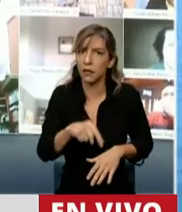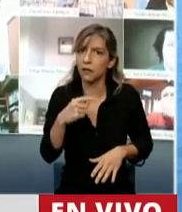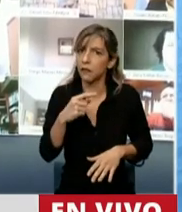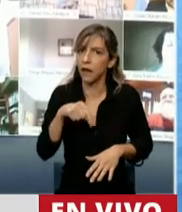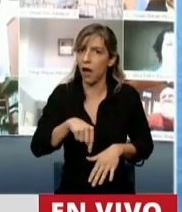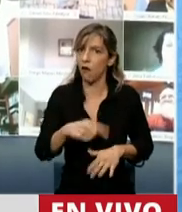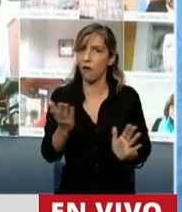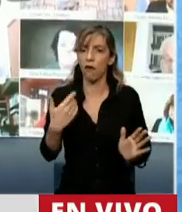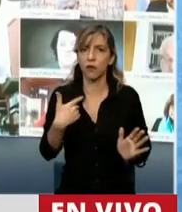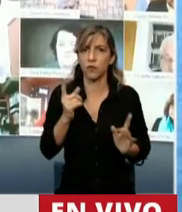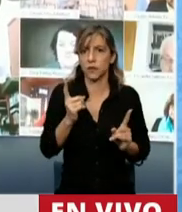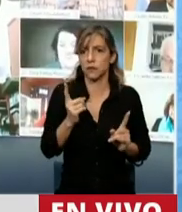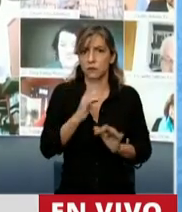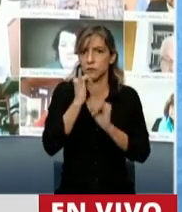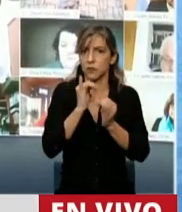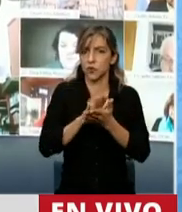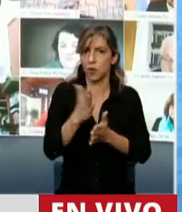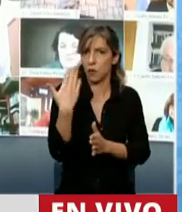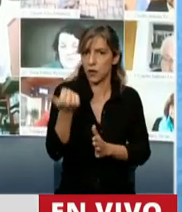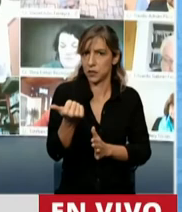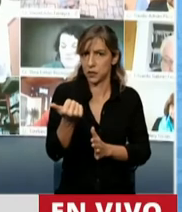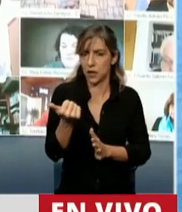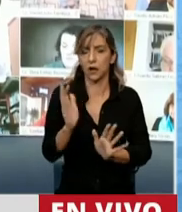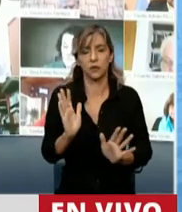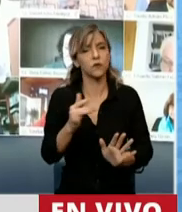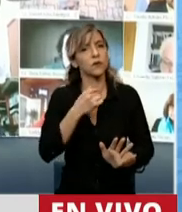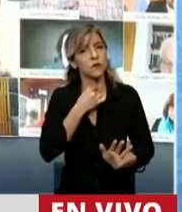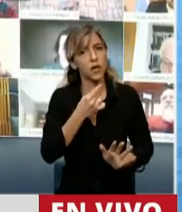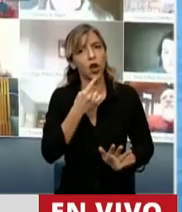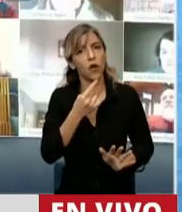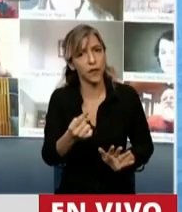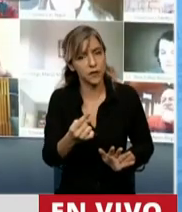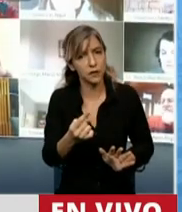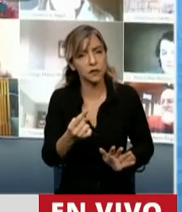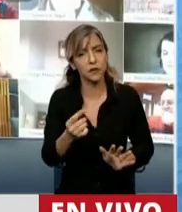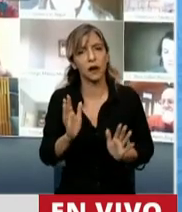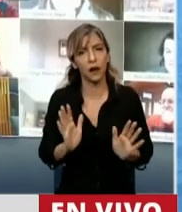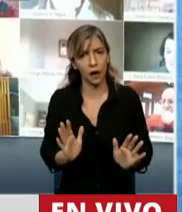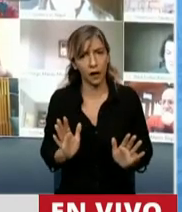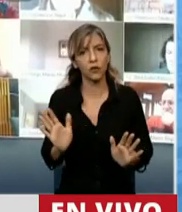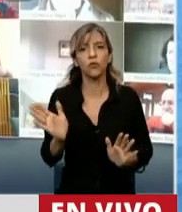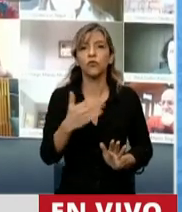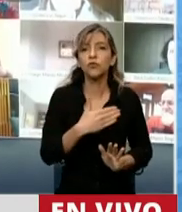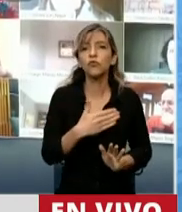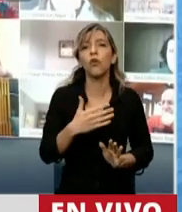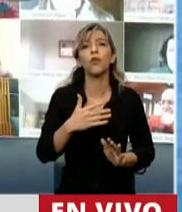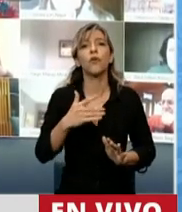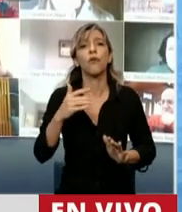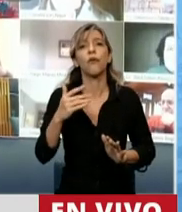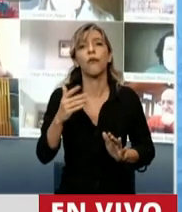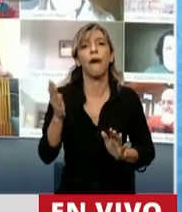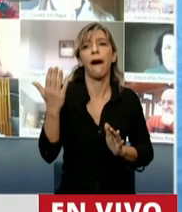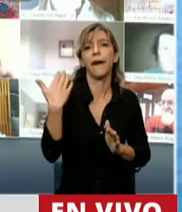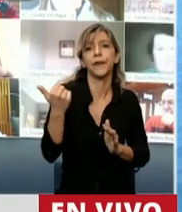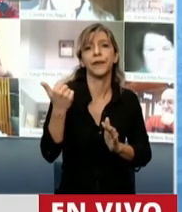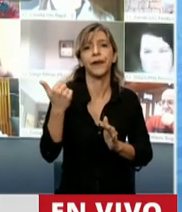debería decir, y esto sí lo quiero terminar expresando, que todos los mensajes de amor que ayer escuchamos del jefe